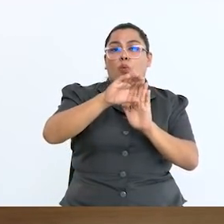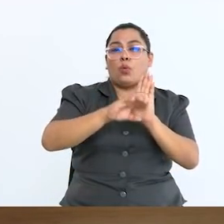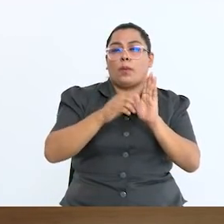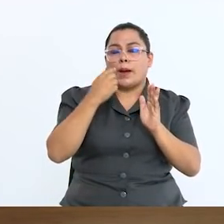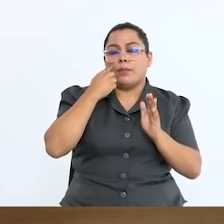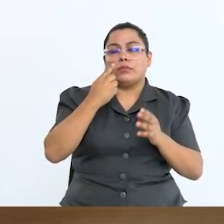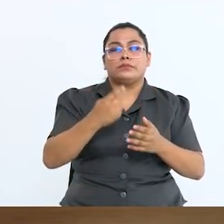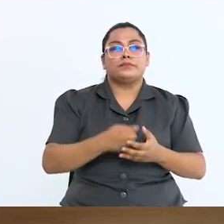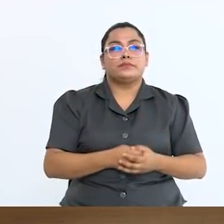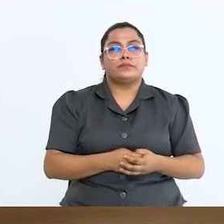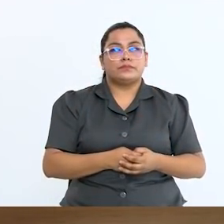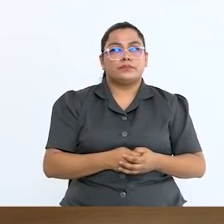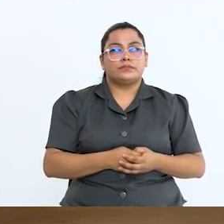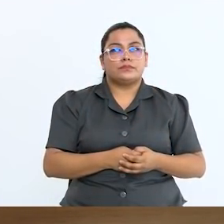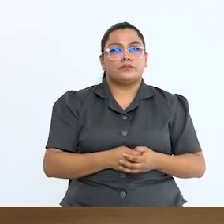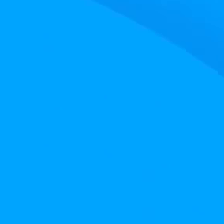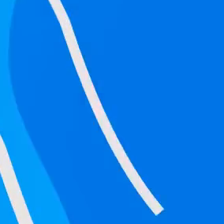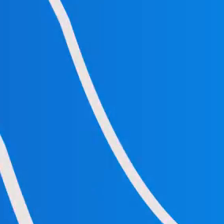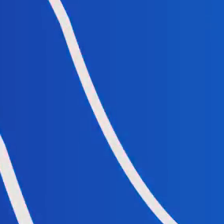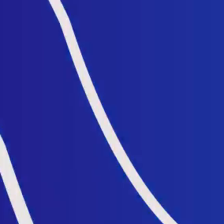cambios curriculares. Veamos.